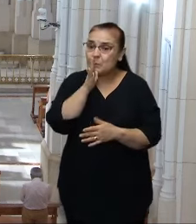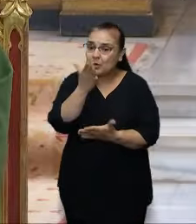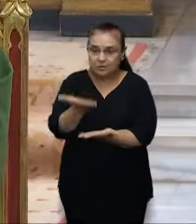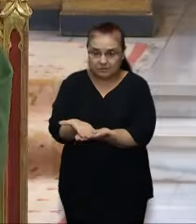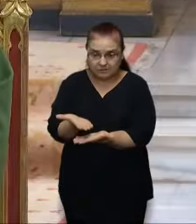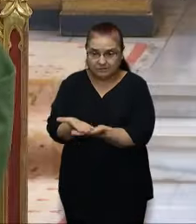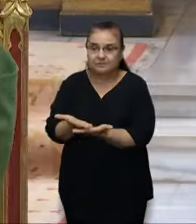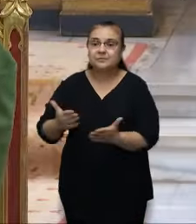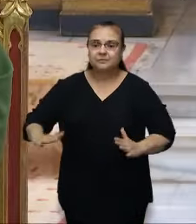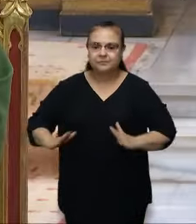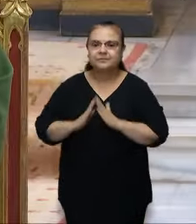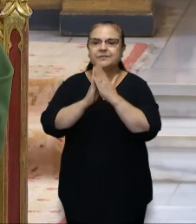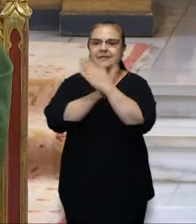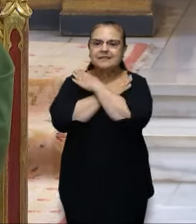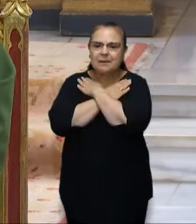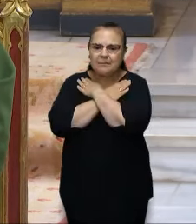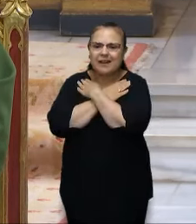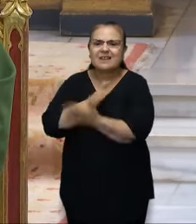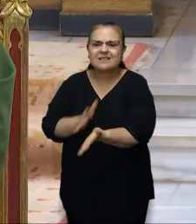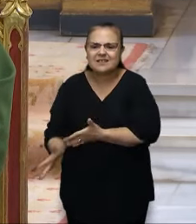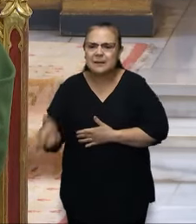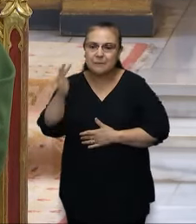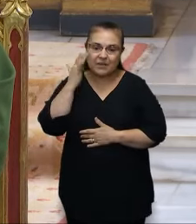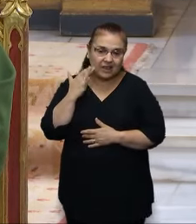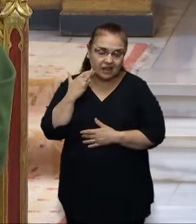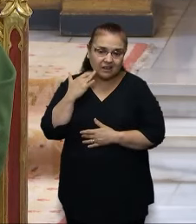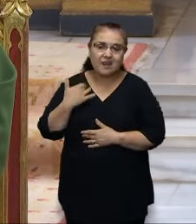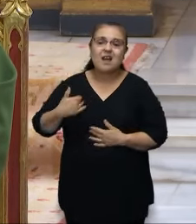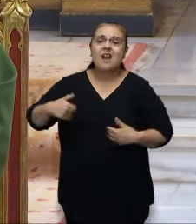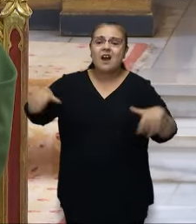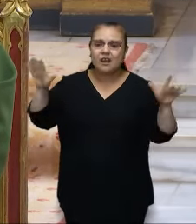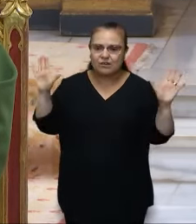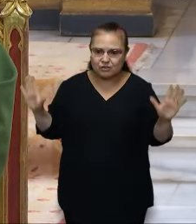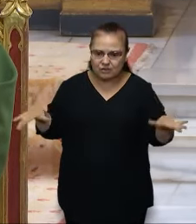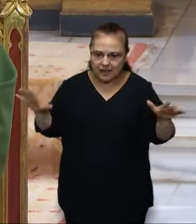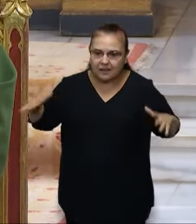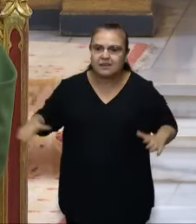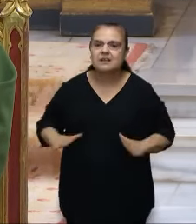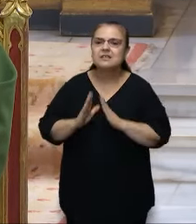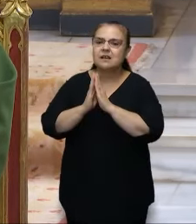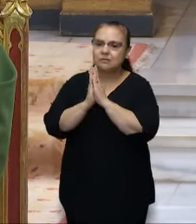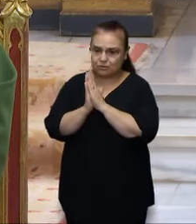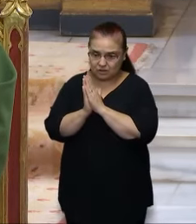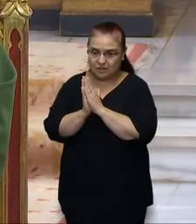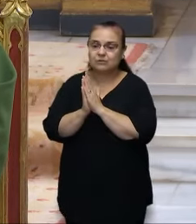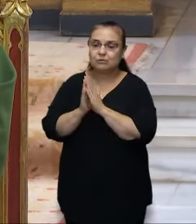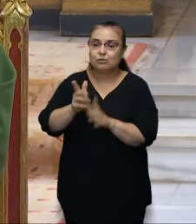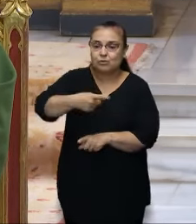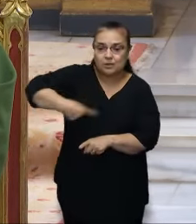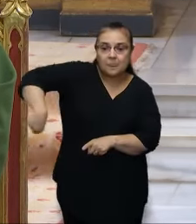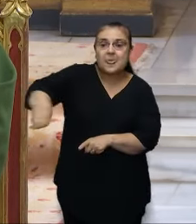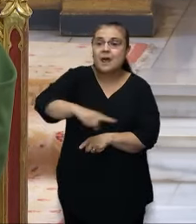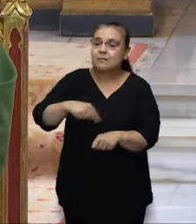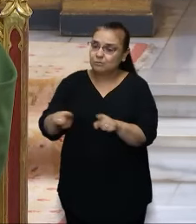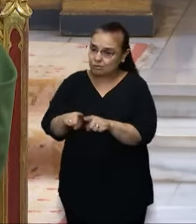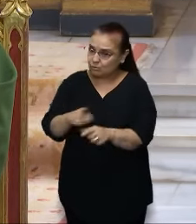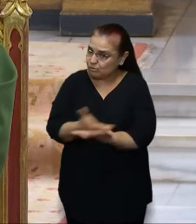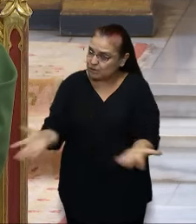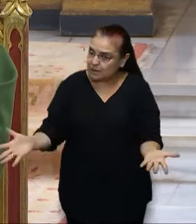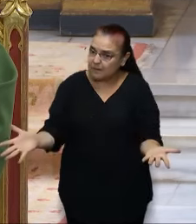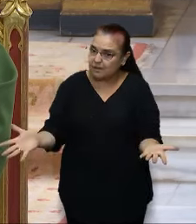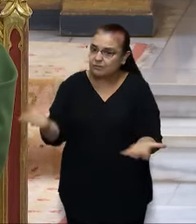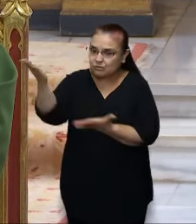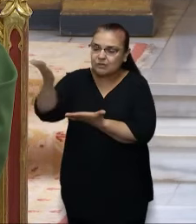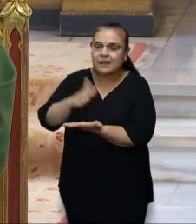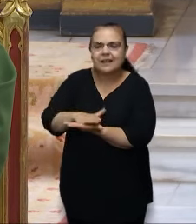culpa por eso ruego a Santa María siempre virgen a Los Ángeles a los santos y a